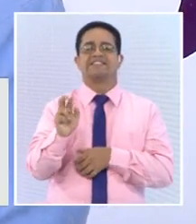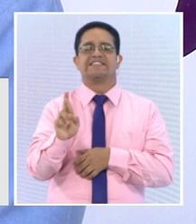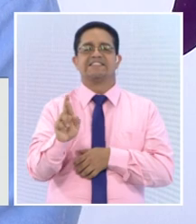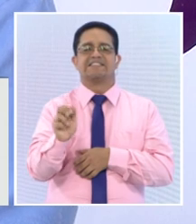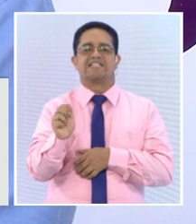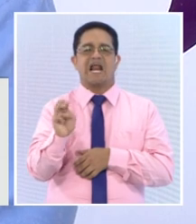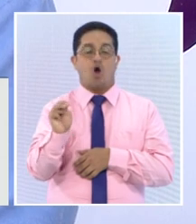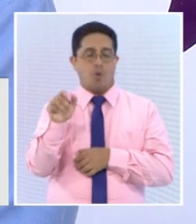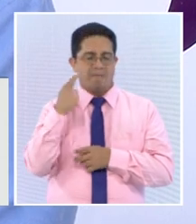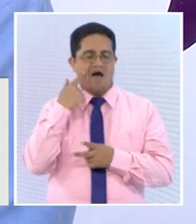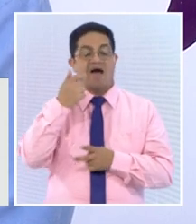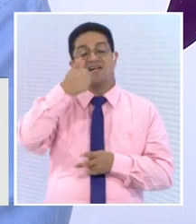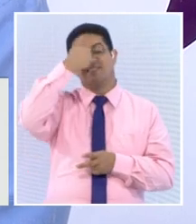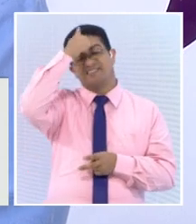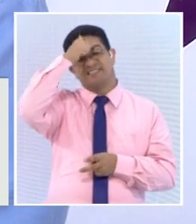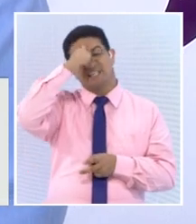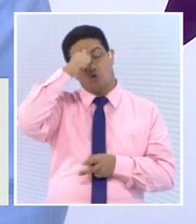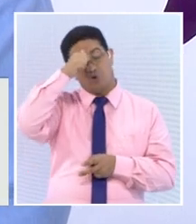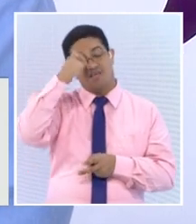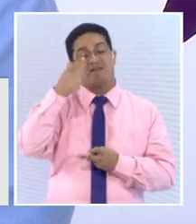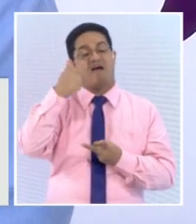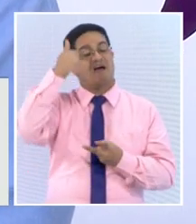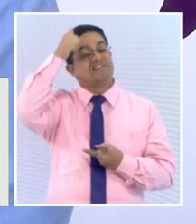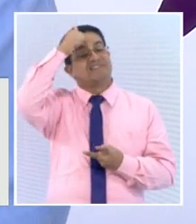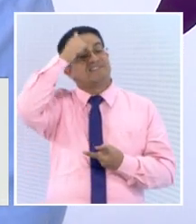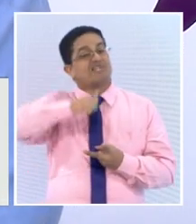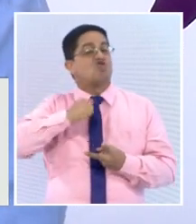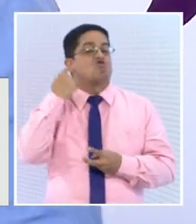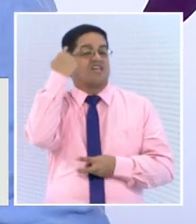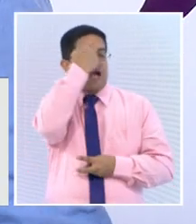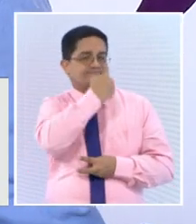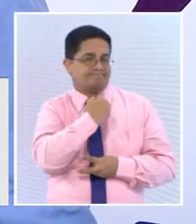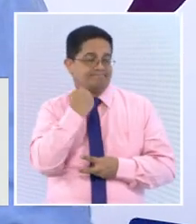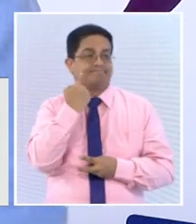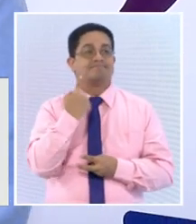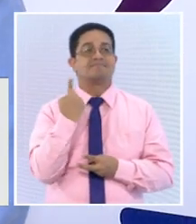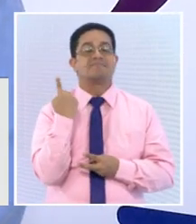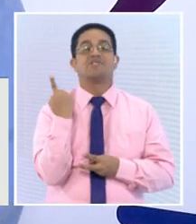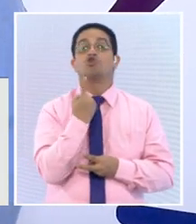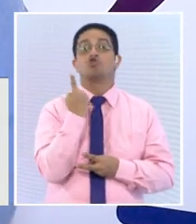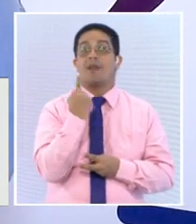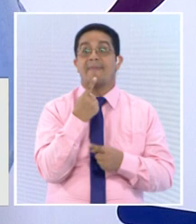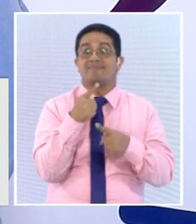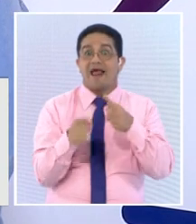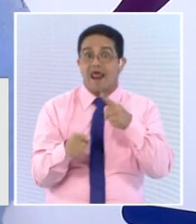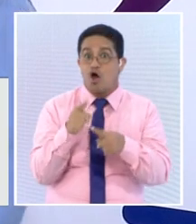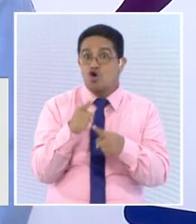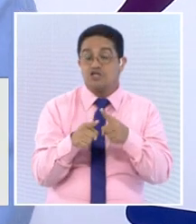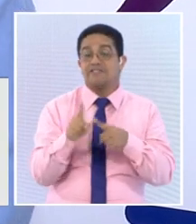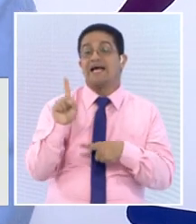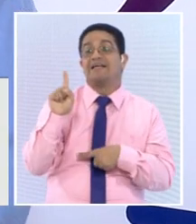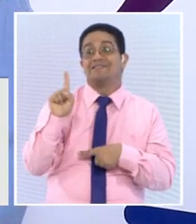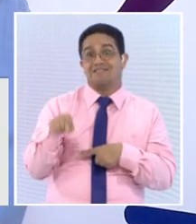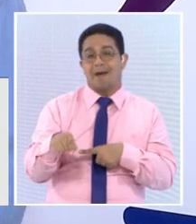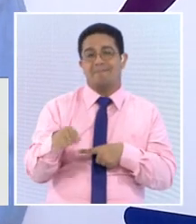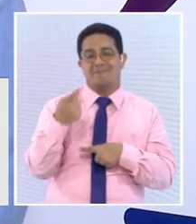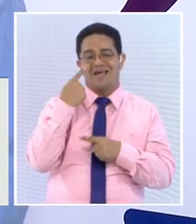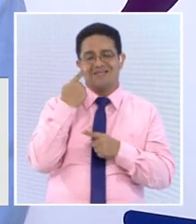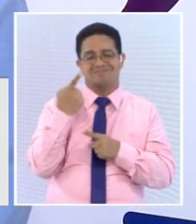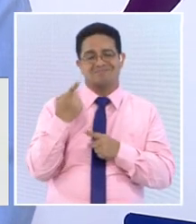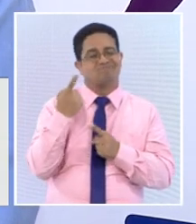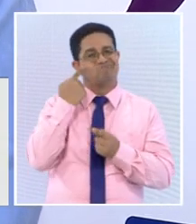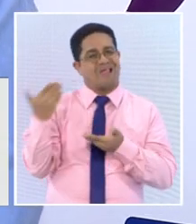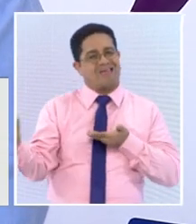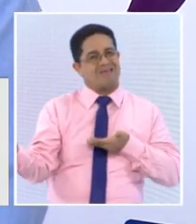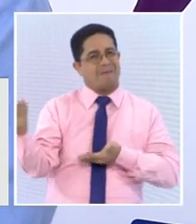neurocirugía, cirugía cráneo-maxilofacial. Tenemos no solo los insumos, sino los implantes para la